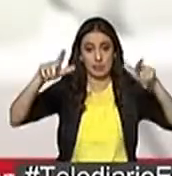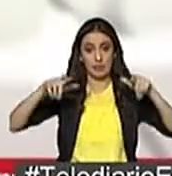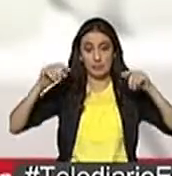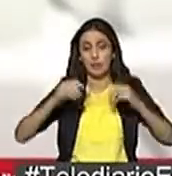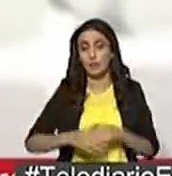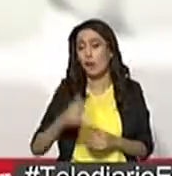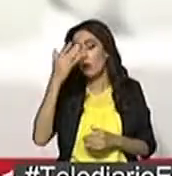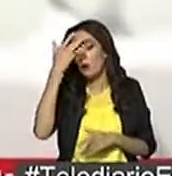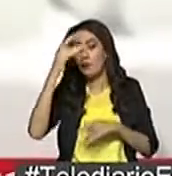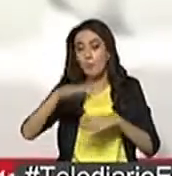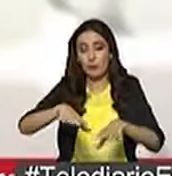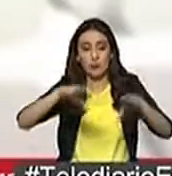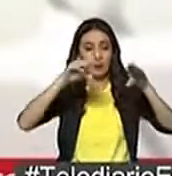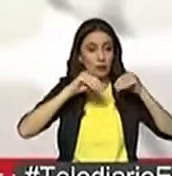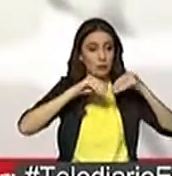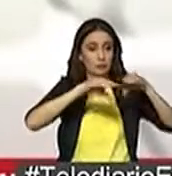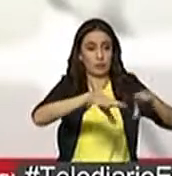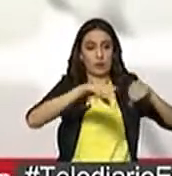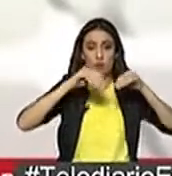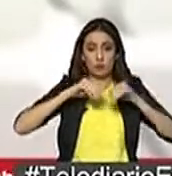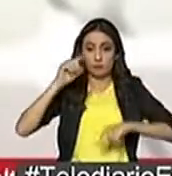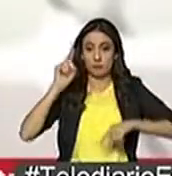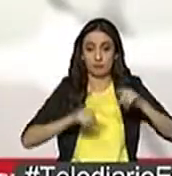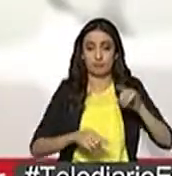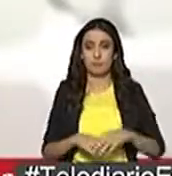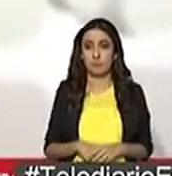a la obtención de la Copa Sudamericana